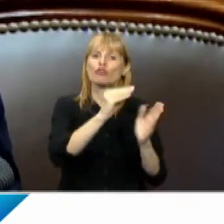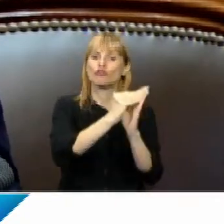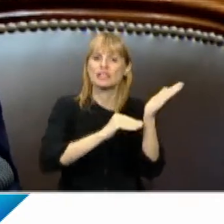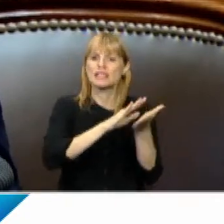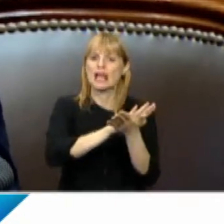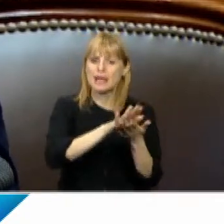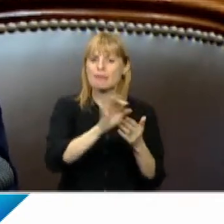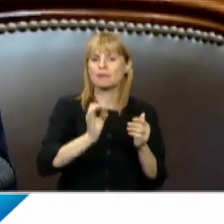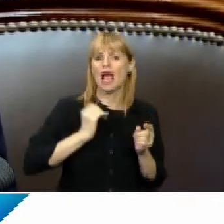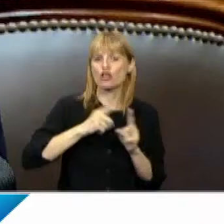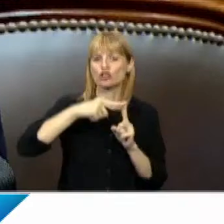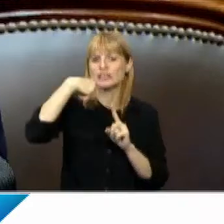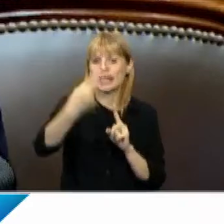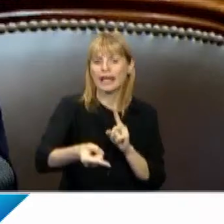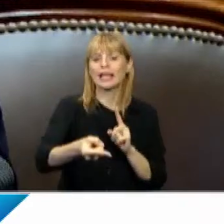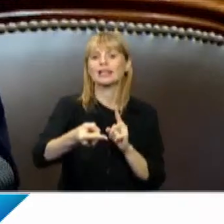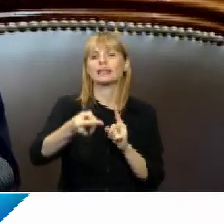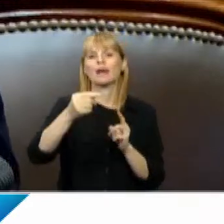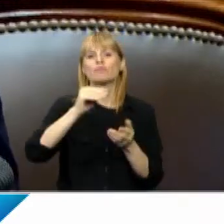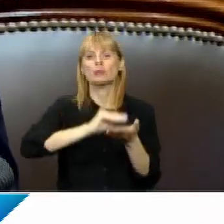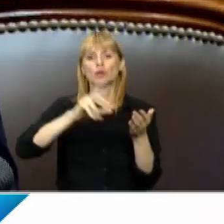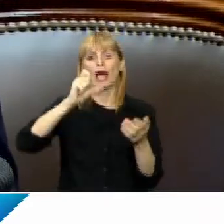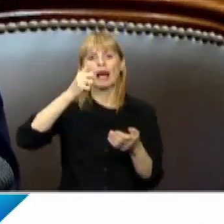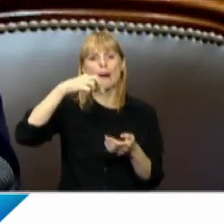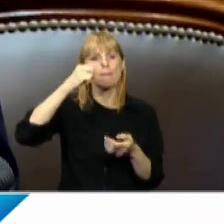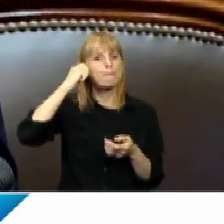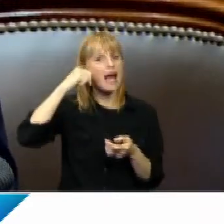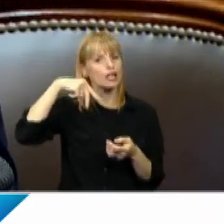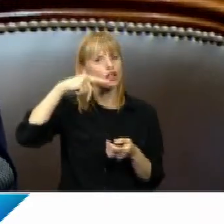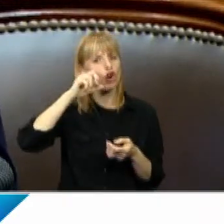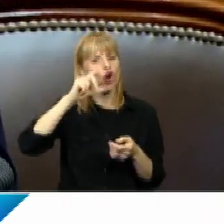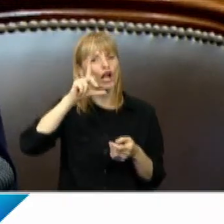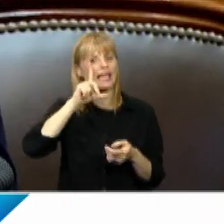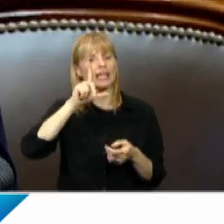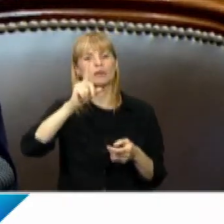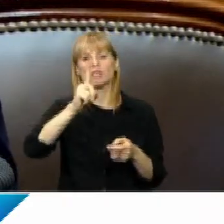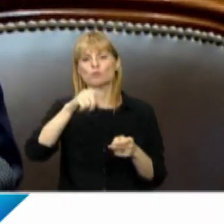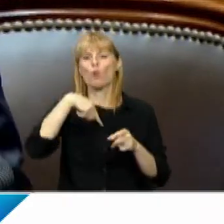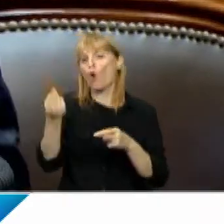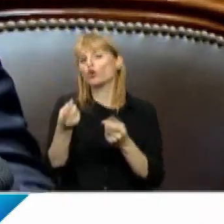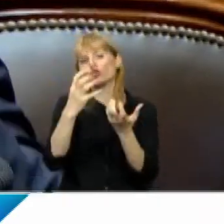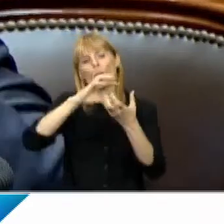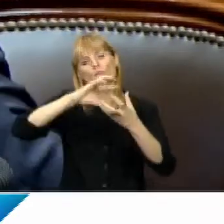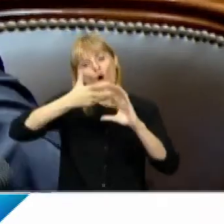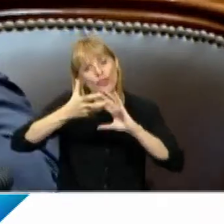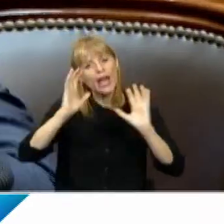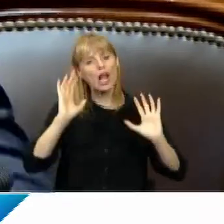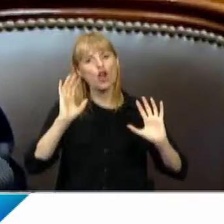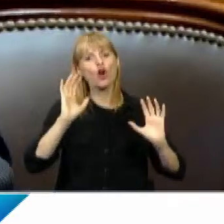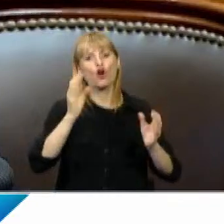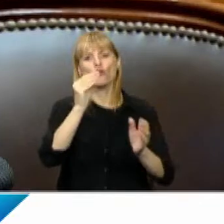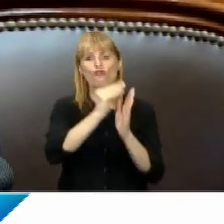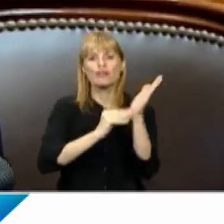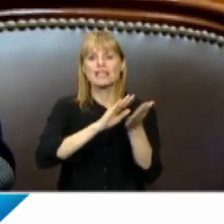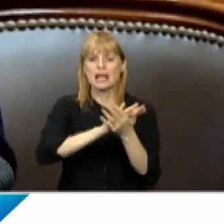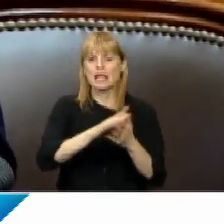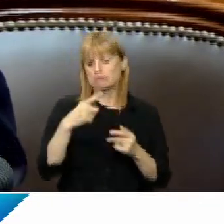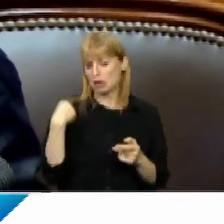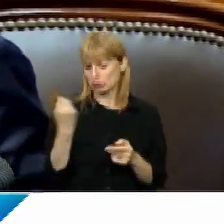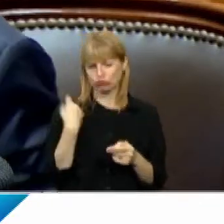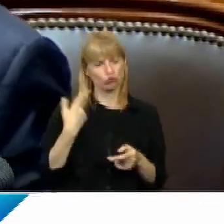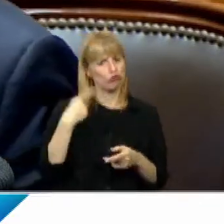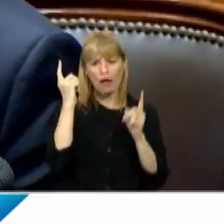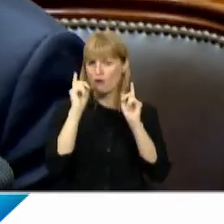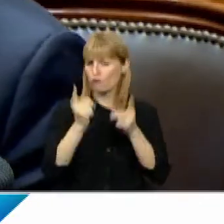Al año siguiente la diputada Campagnoli presentó otro de los modelos de proyecto de ficha limpia y lo venimos representando hasta la